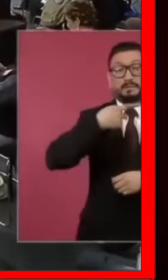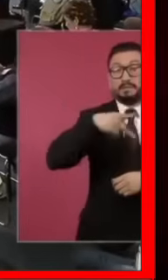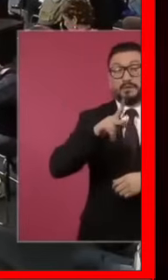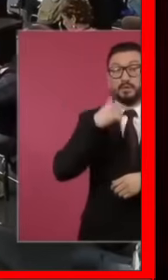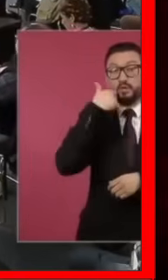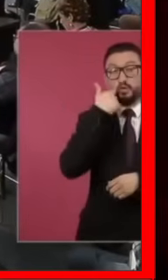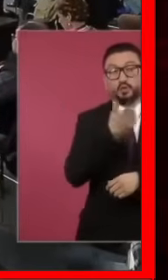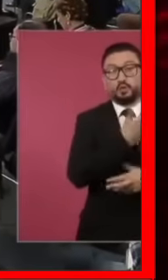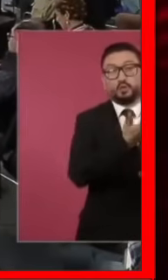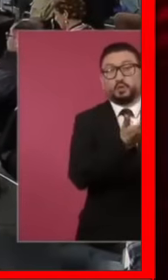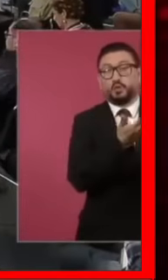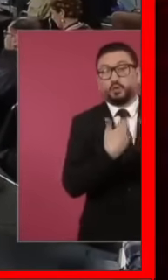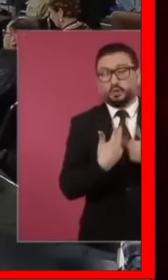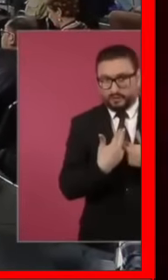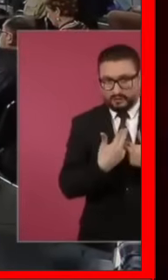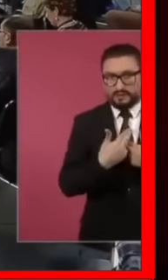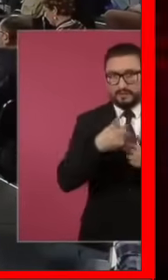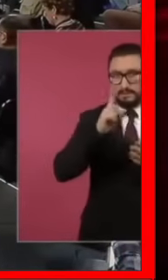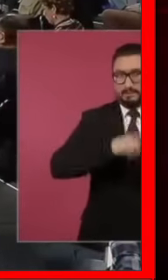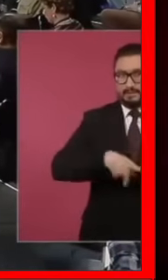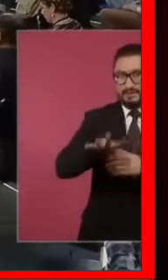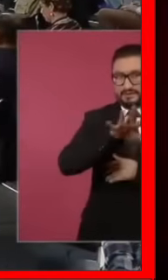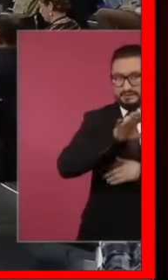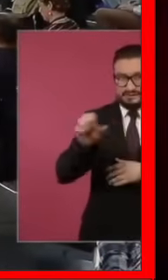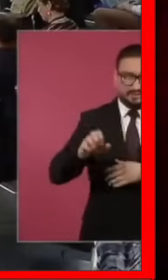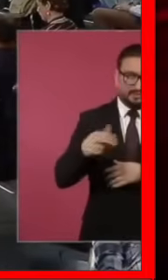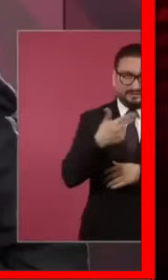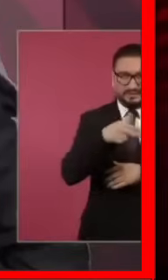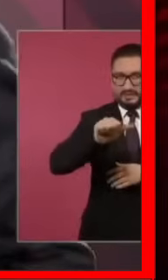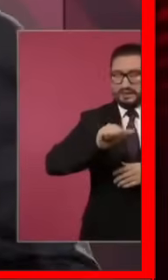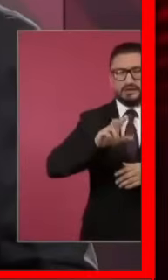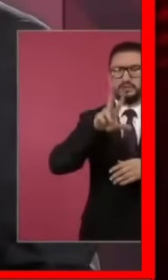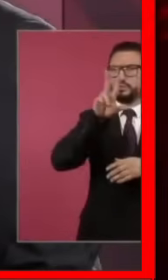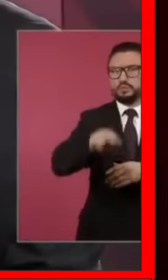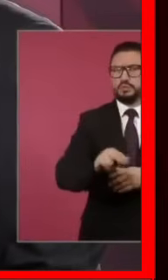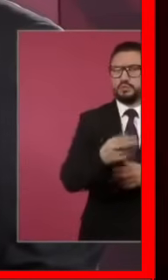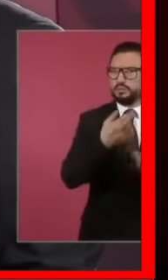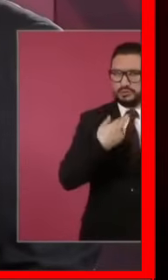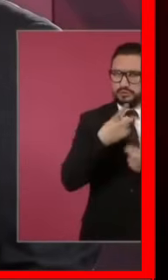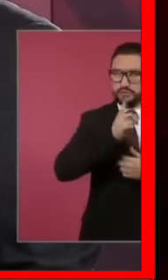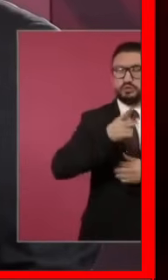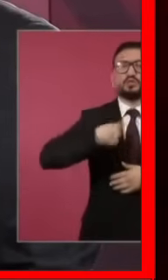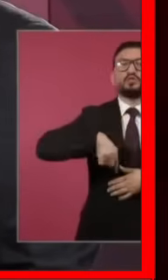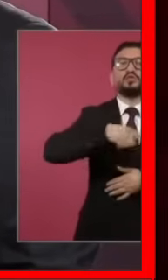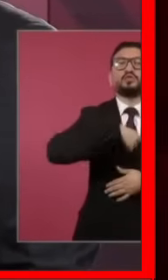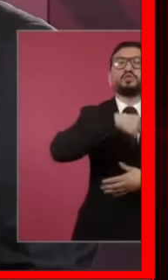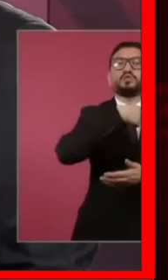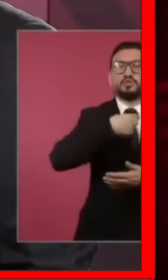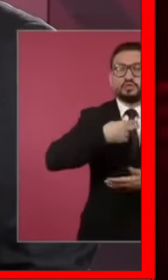regalaran las 1.500 hectáreas, que se las comprábamos.